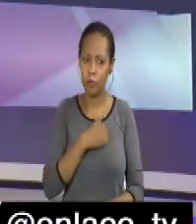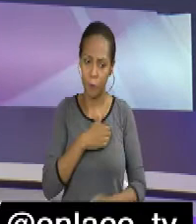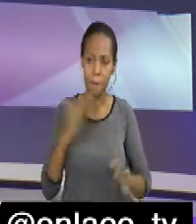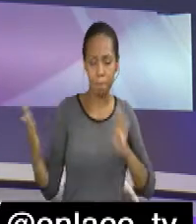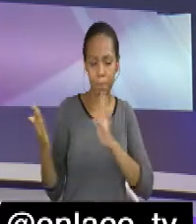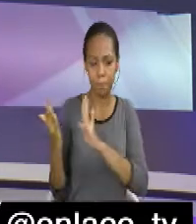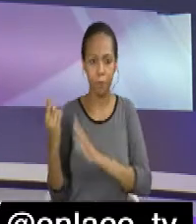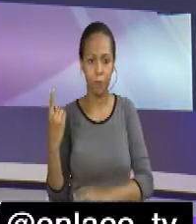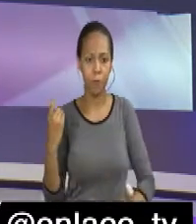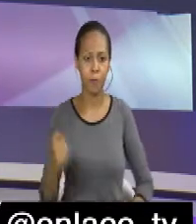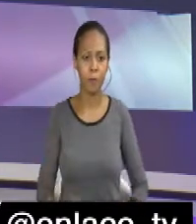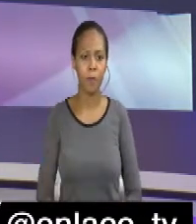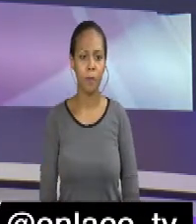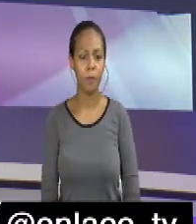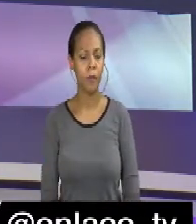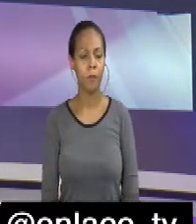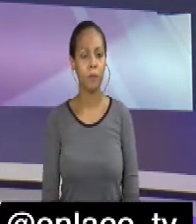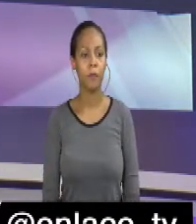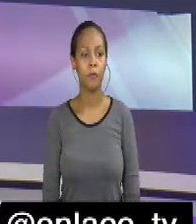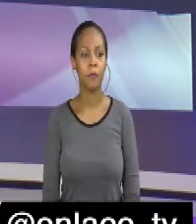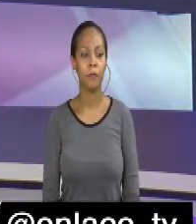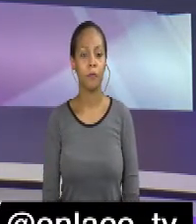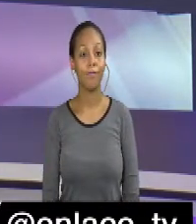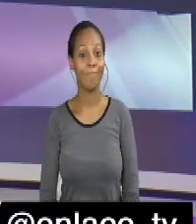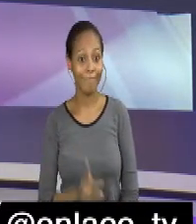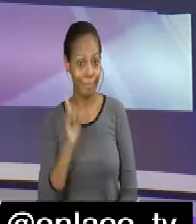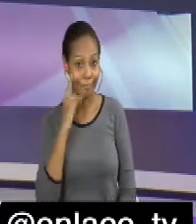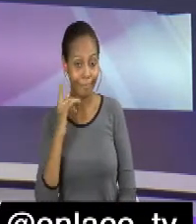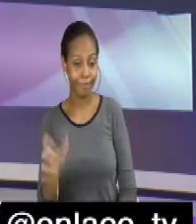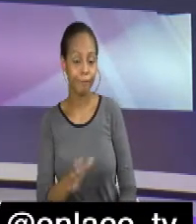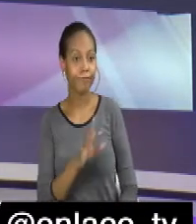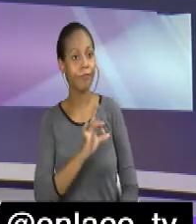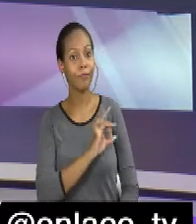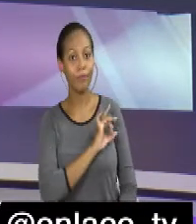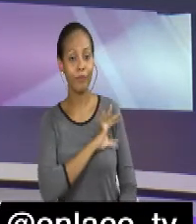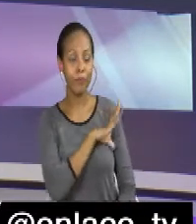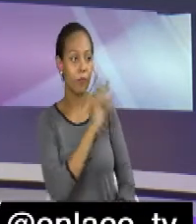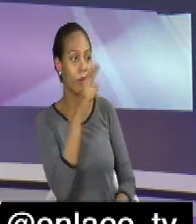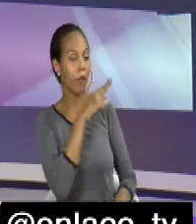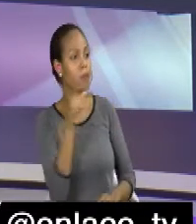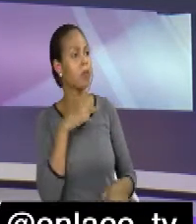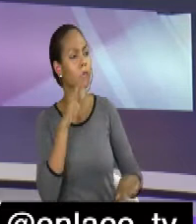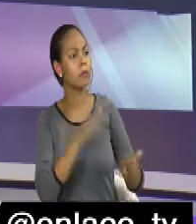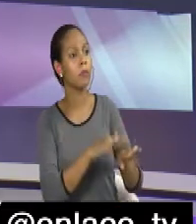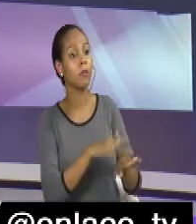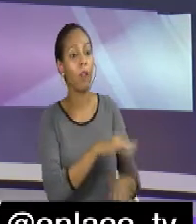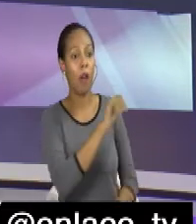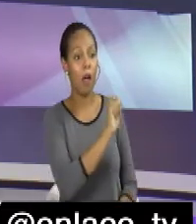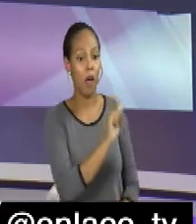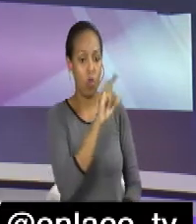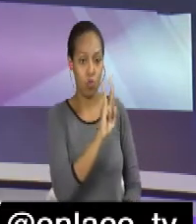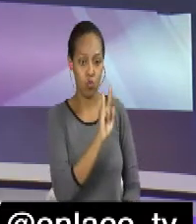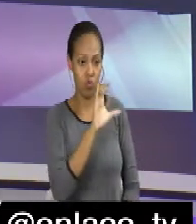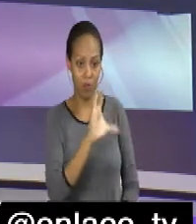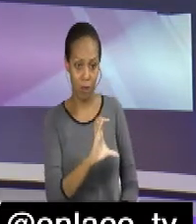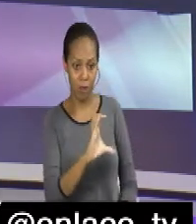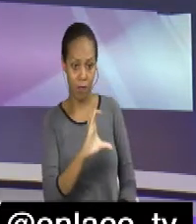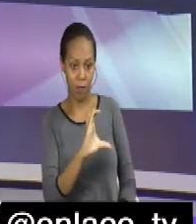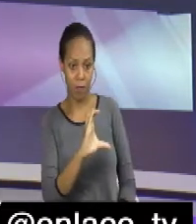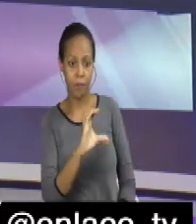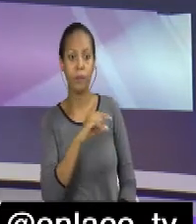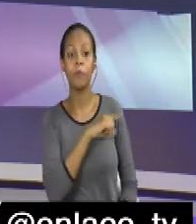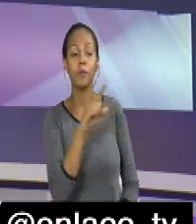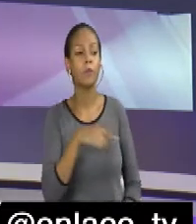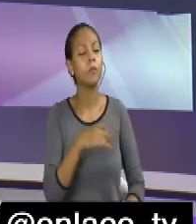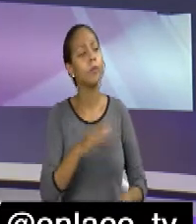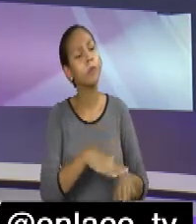La Fiscalía imputa más de 300 hechos a postulados del Bloque Central Bolívar de las Autodefensas Unidas de Colombia. La audiencia se desarrollará hasta el próximo 8